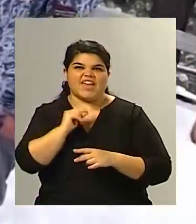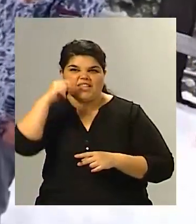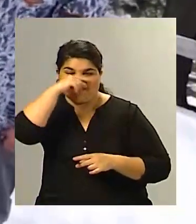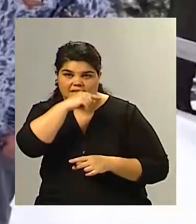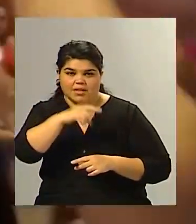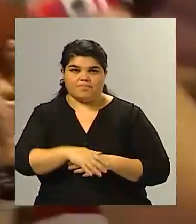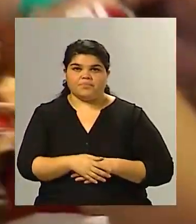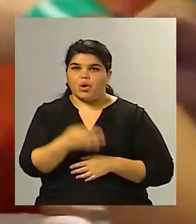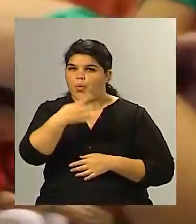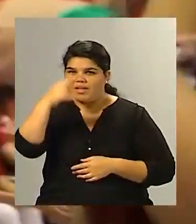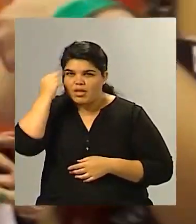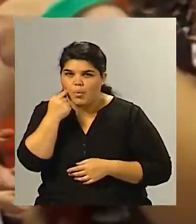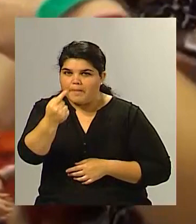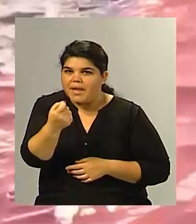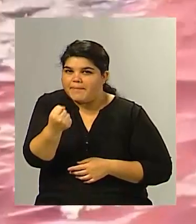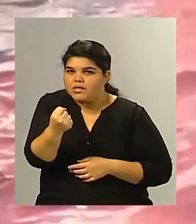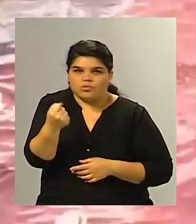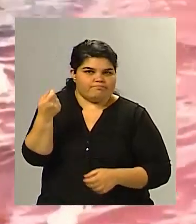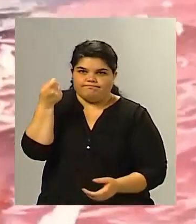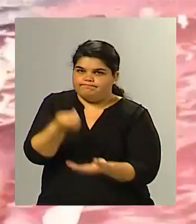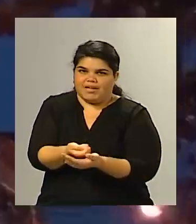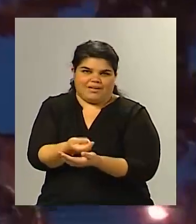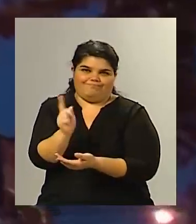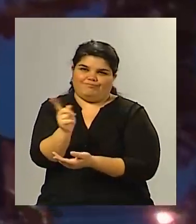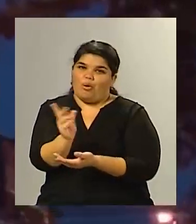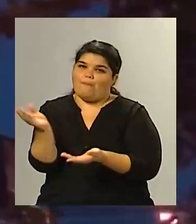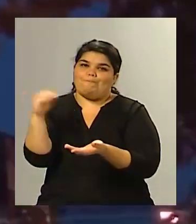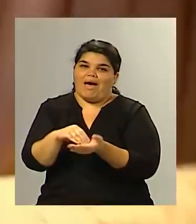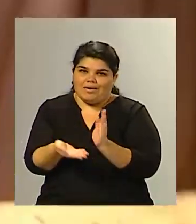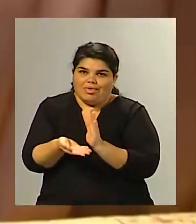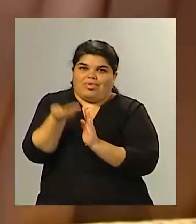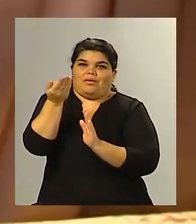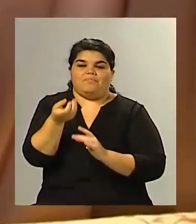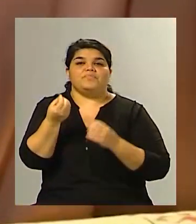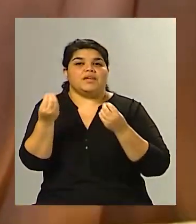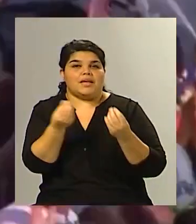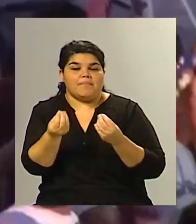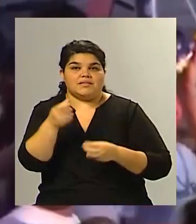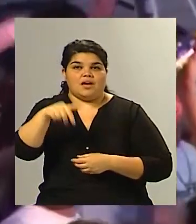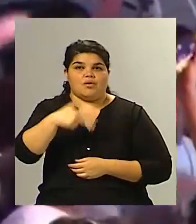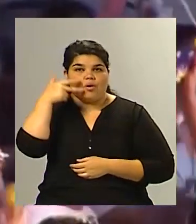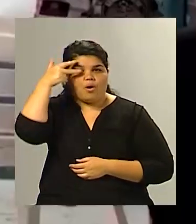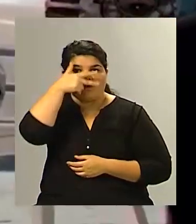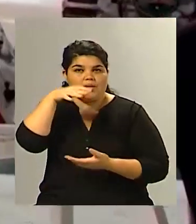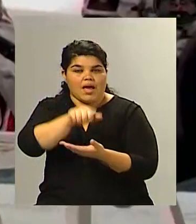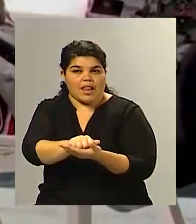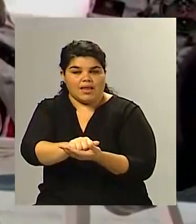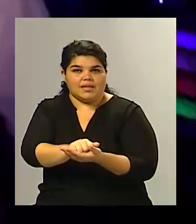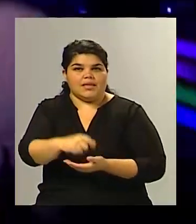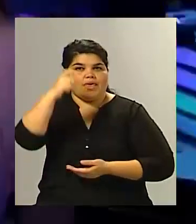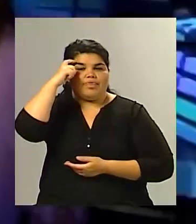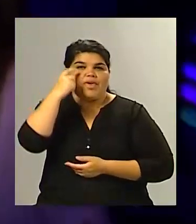49.000 pesos seguramente no va a alcanzar no le alcanza, todo eso. Tal cual. Sí, porque hoy una noche de hotel de 10.000, un